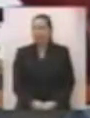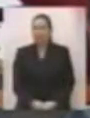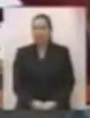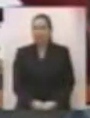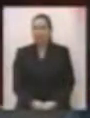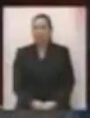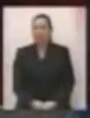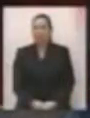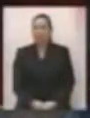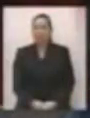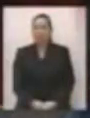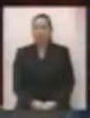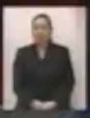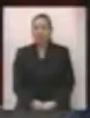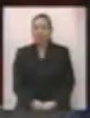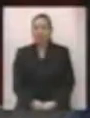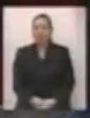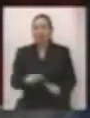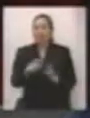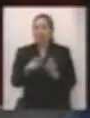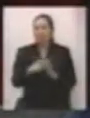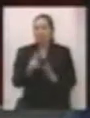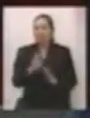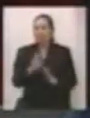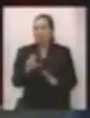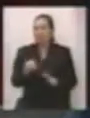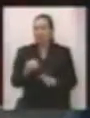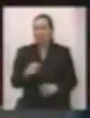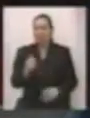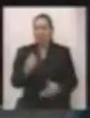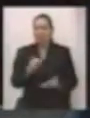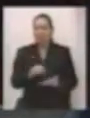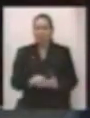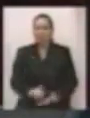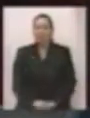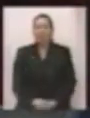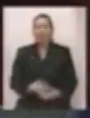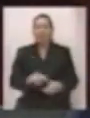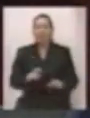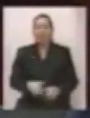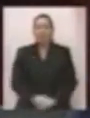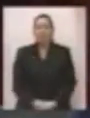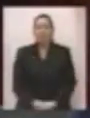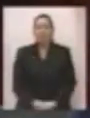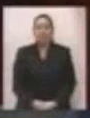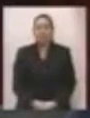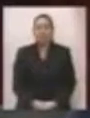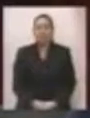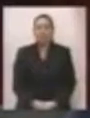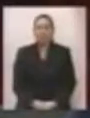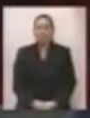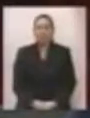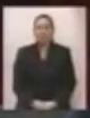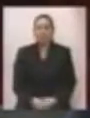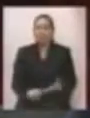Gracias, presidenta. Dictamen del proyecto de ley 2511 que propone la ley de promoción para el uso seguro y